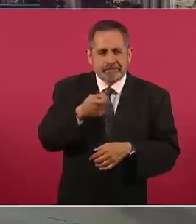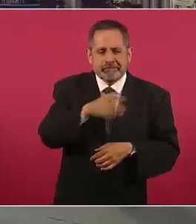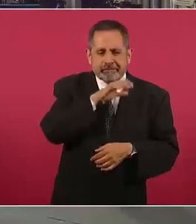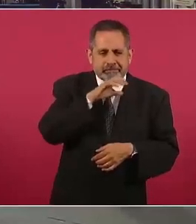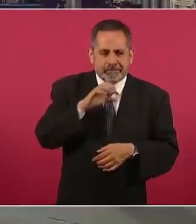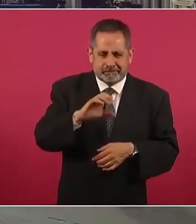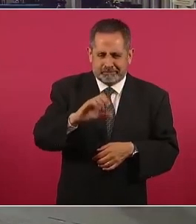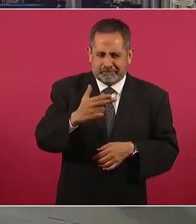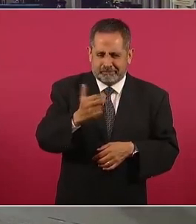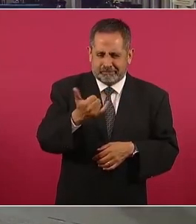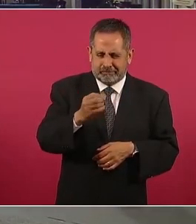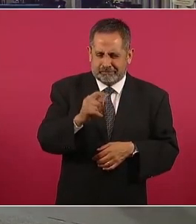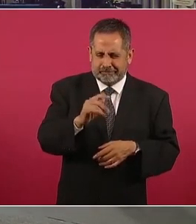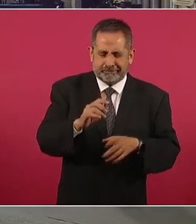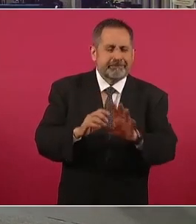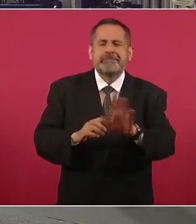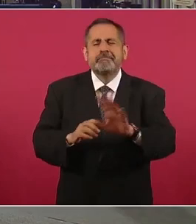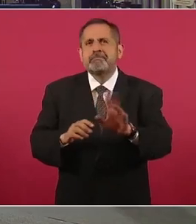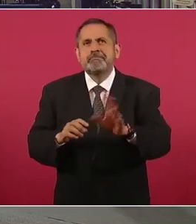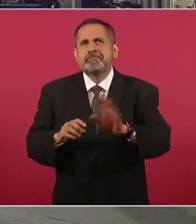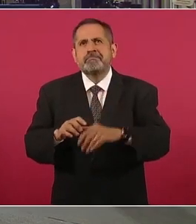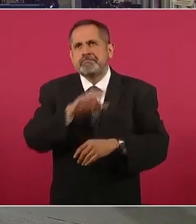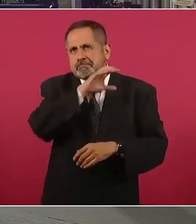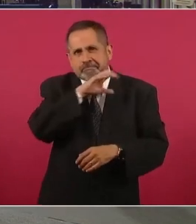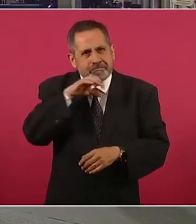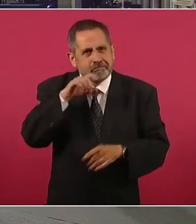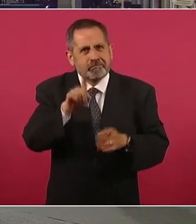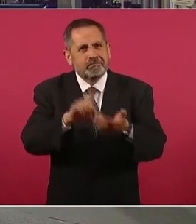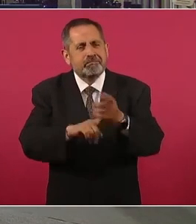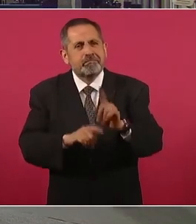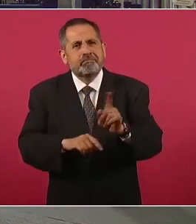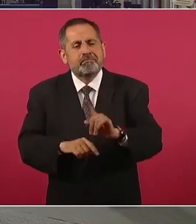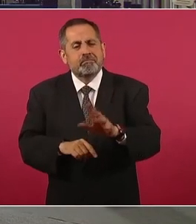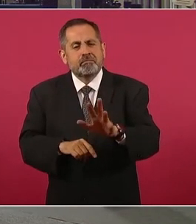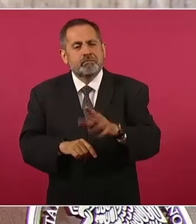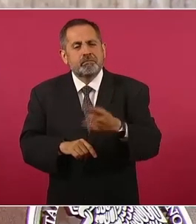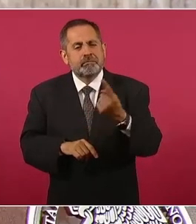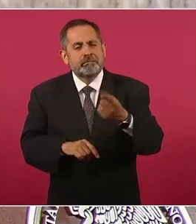no tan así, porque la verdad